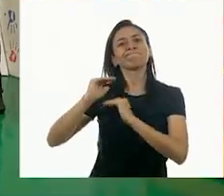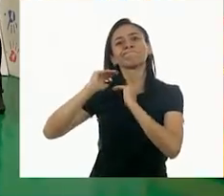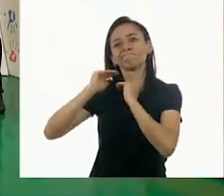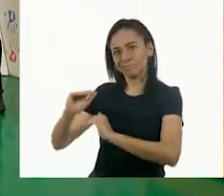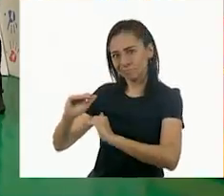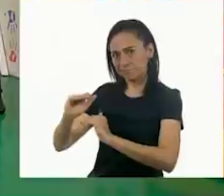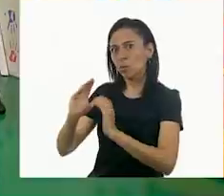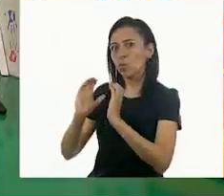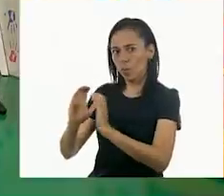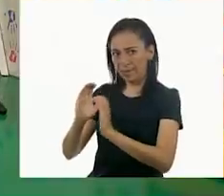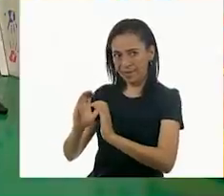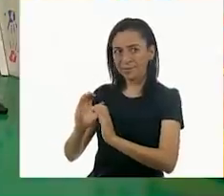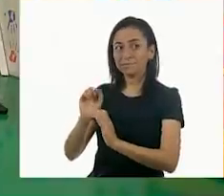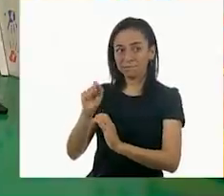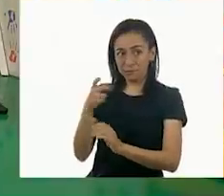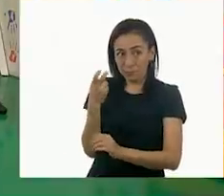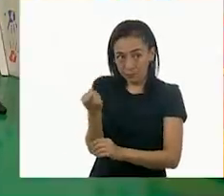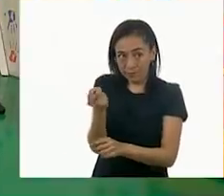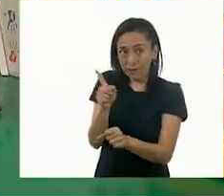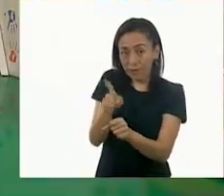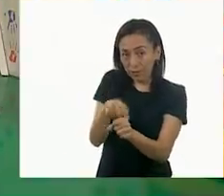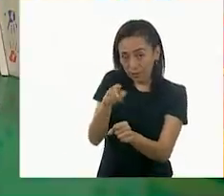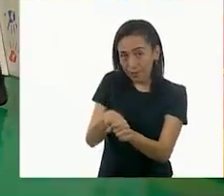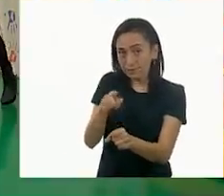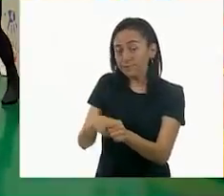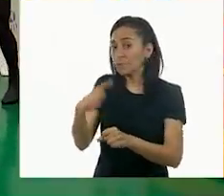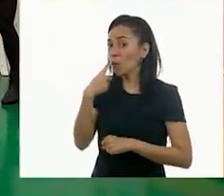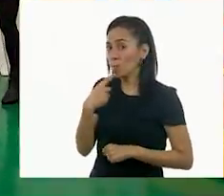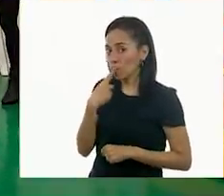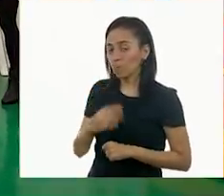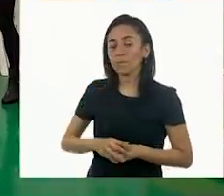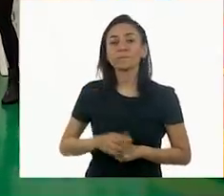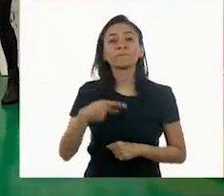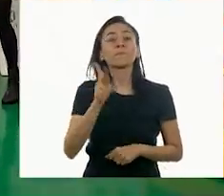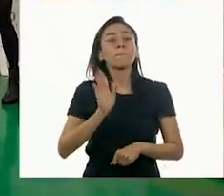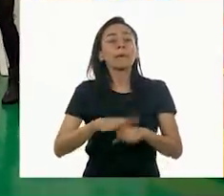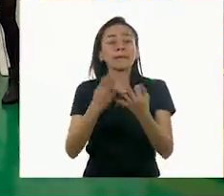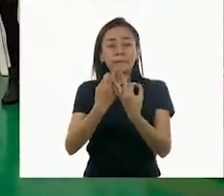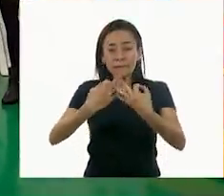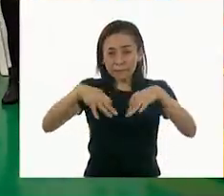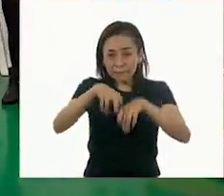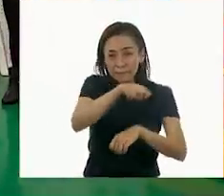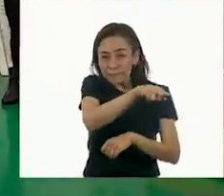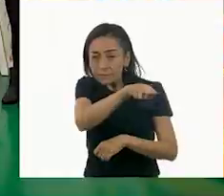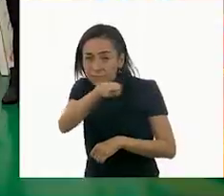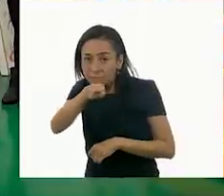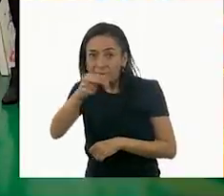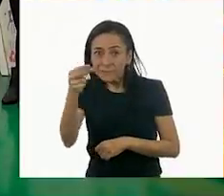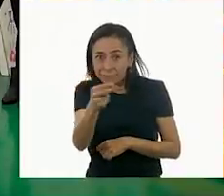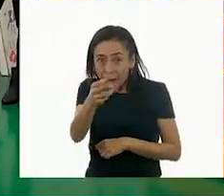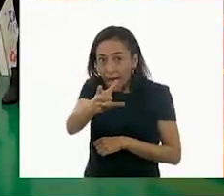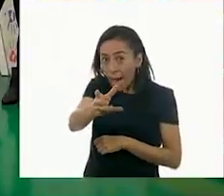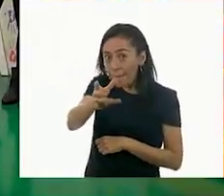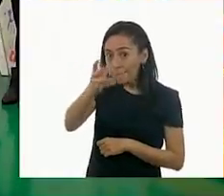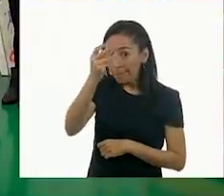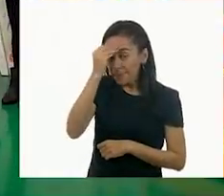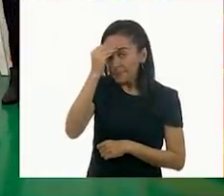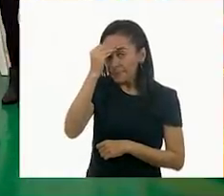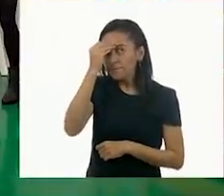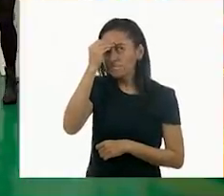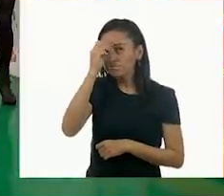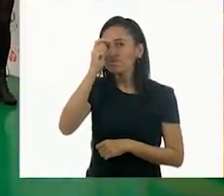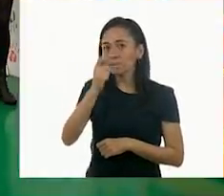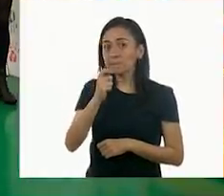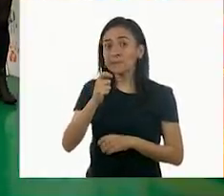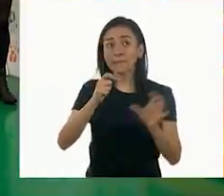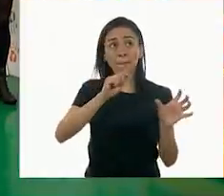que queremos que ustedes aprendan, es que debemos de consumir de todos estos alimentos